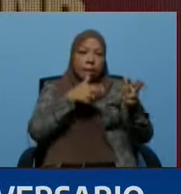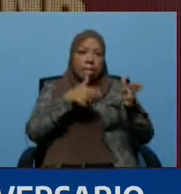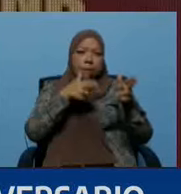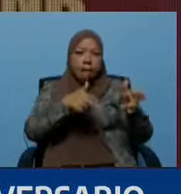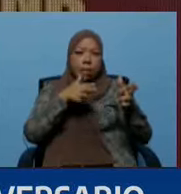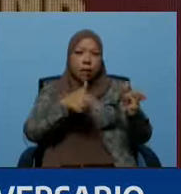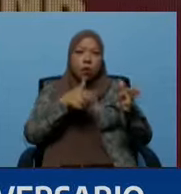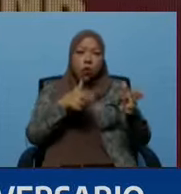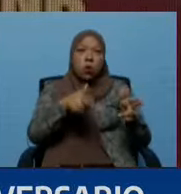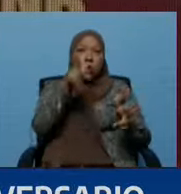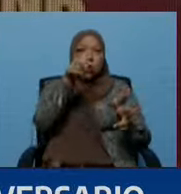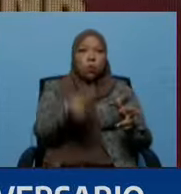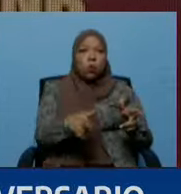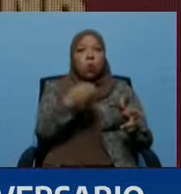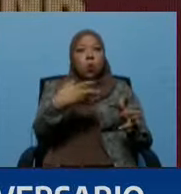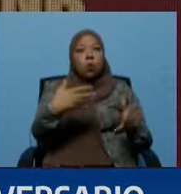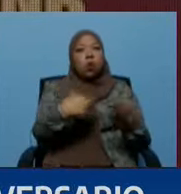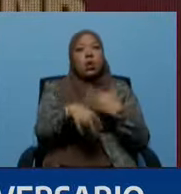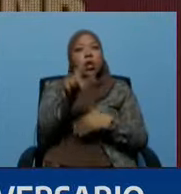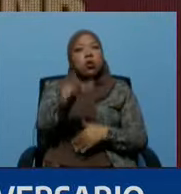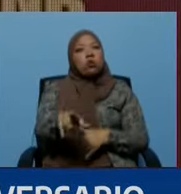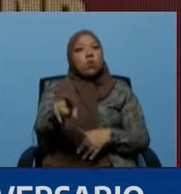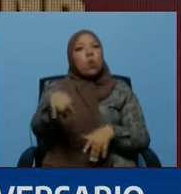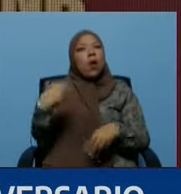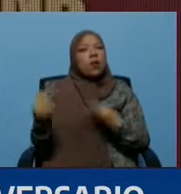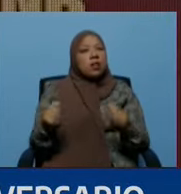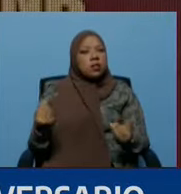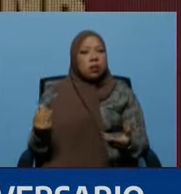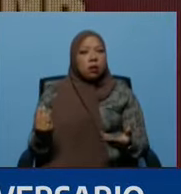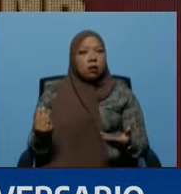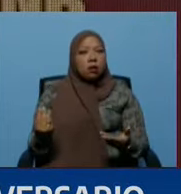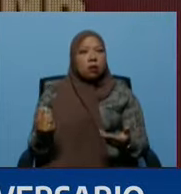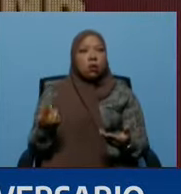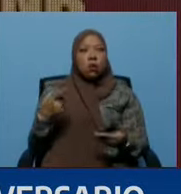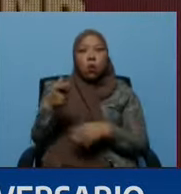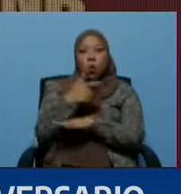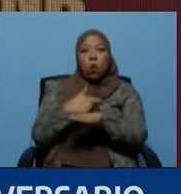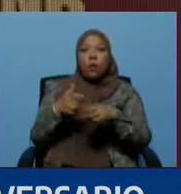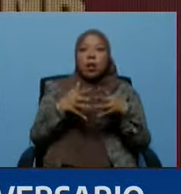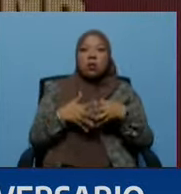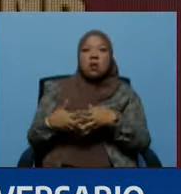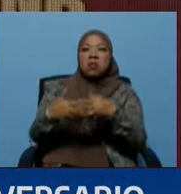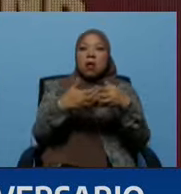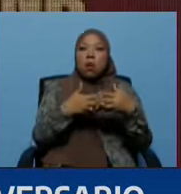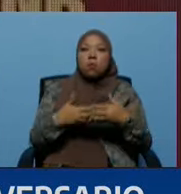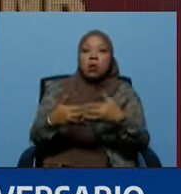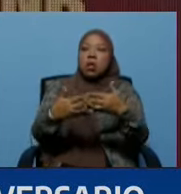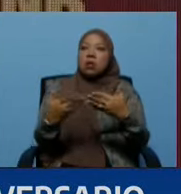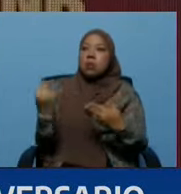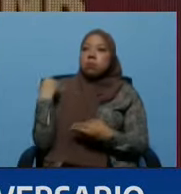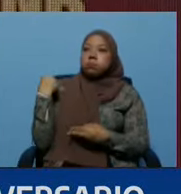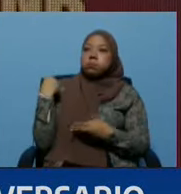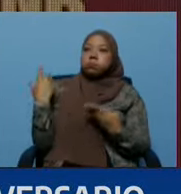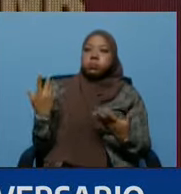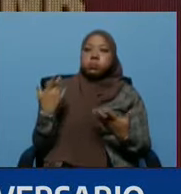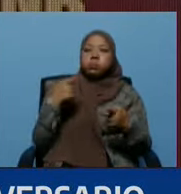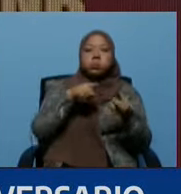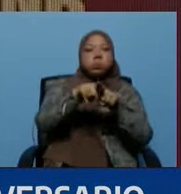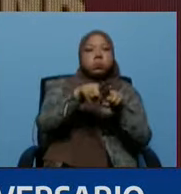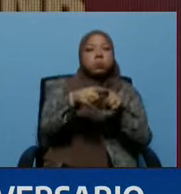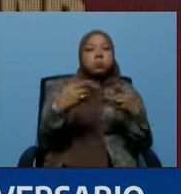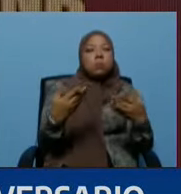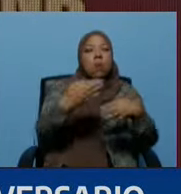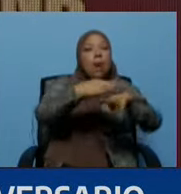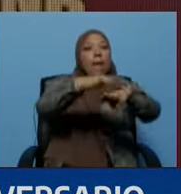Torrens Blanca. ¿Y qué dices tú, Borrell? ¿Y qué dice el gobierno de Estados Unidos, que trata